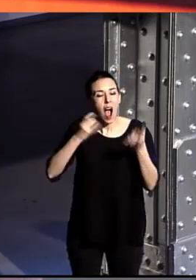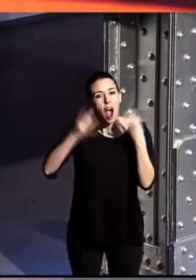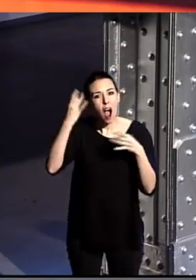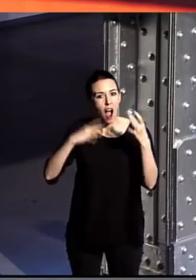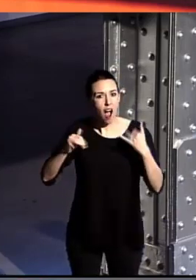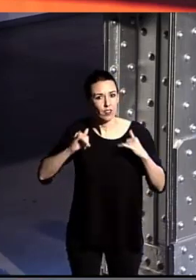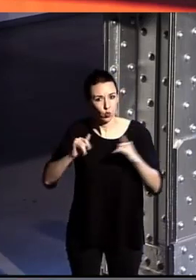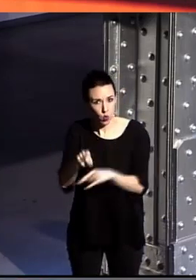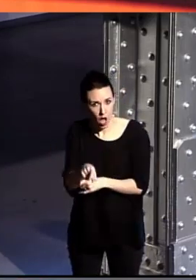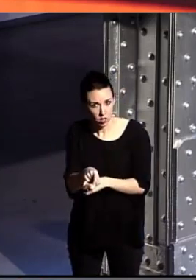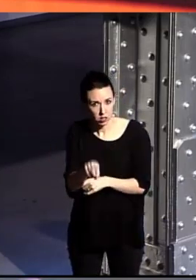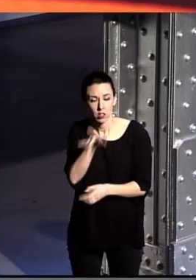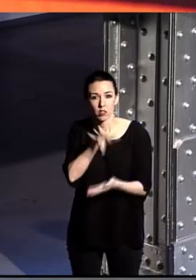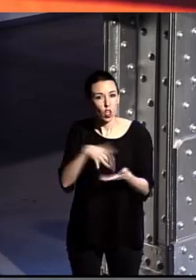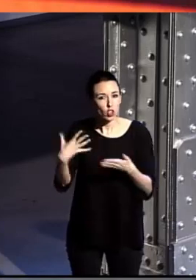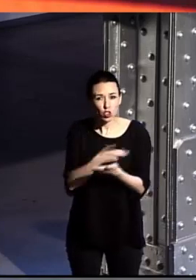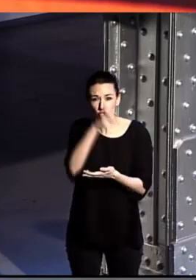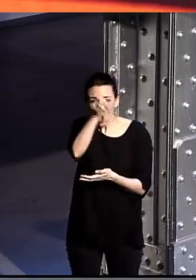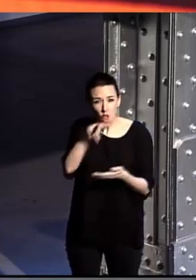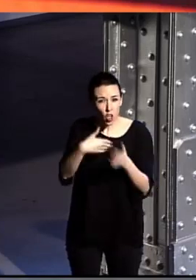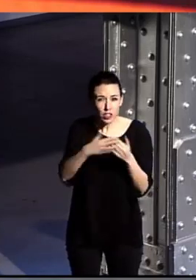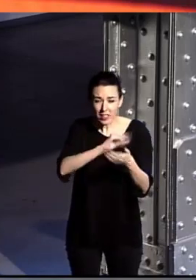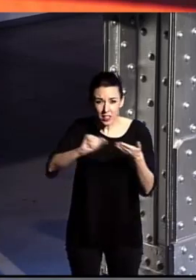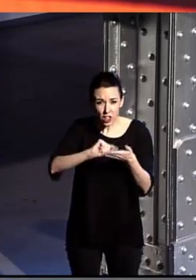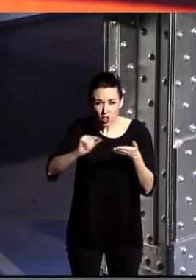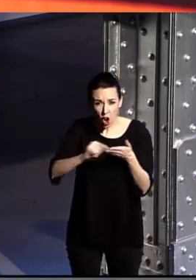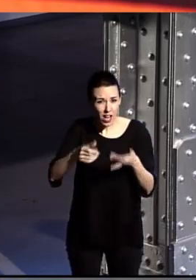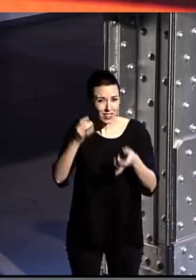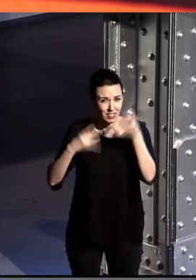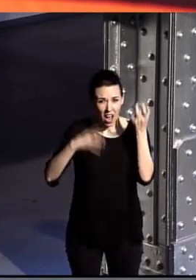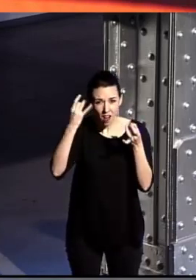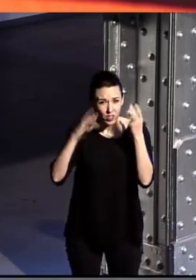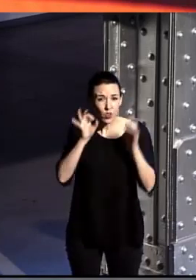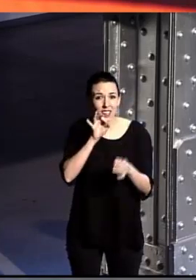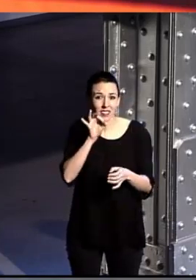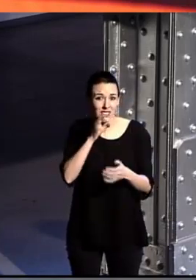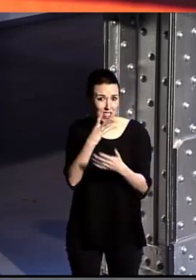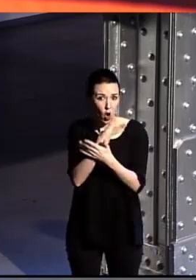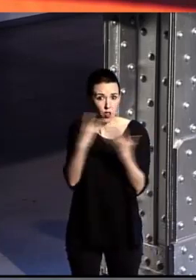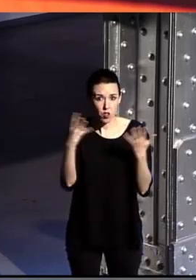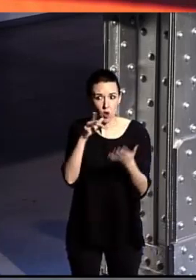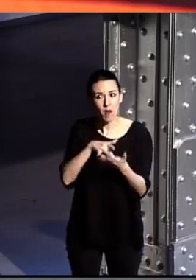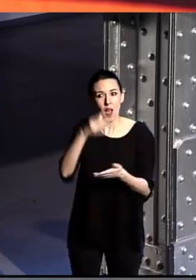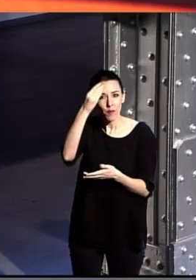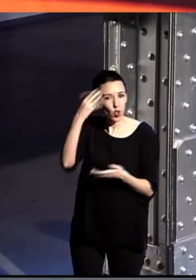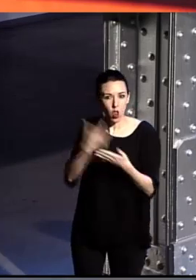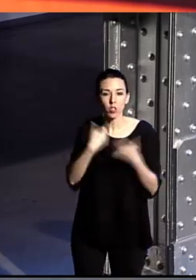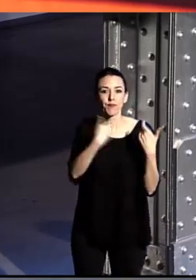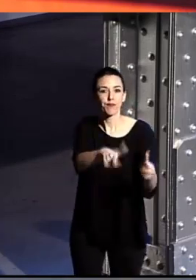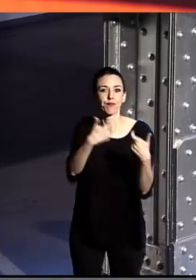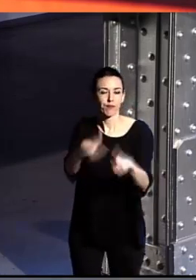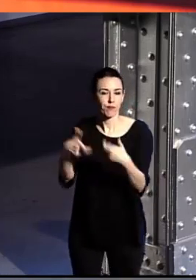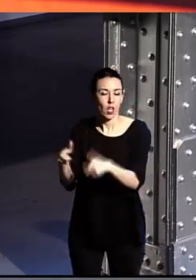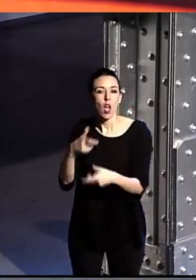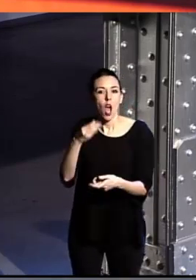los escritores de novelas de aventuras en el 19 han sido considerados misóginos. Yo me acordaba de una novela